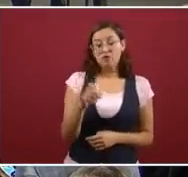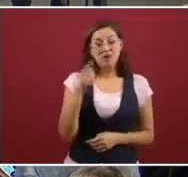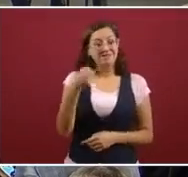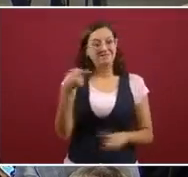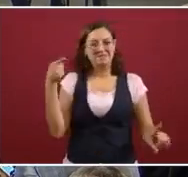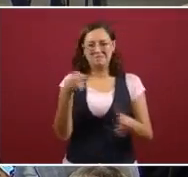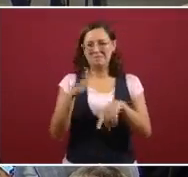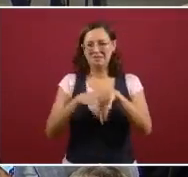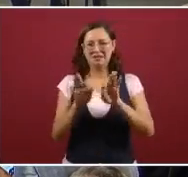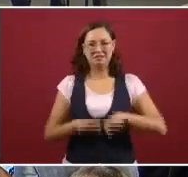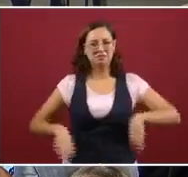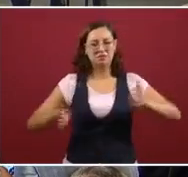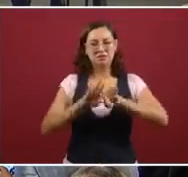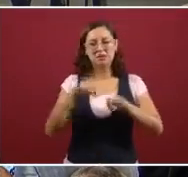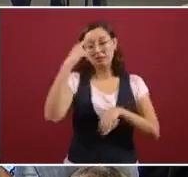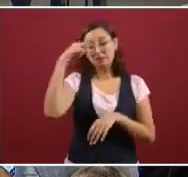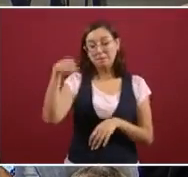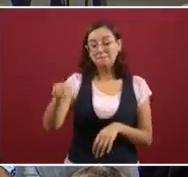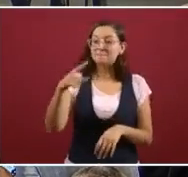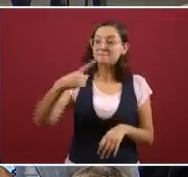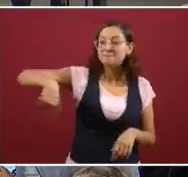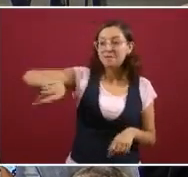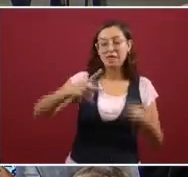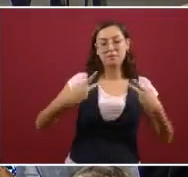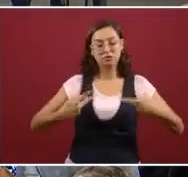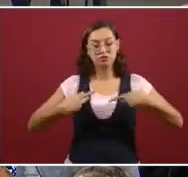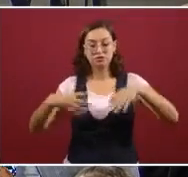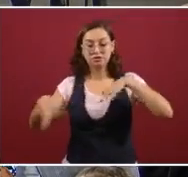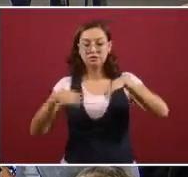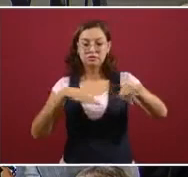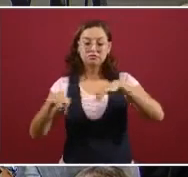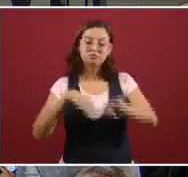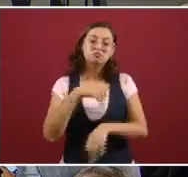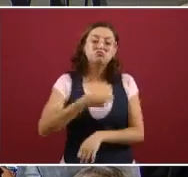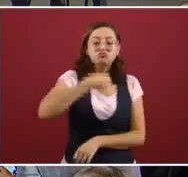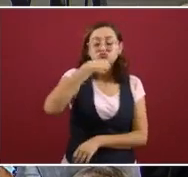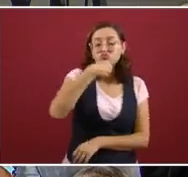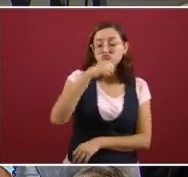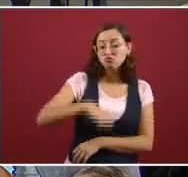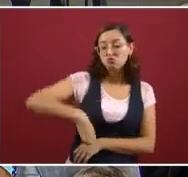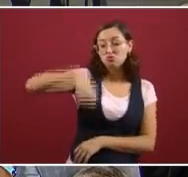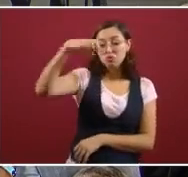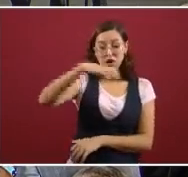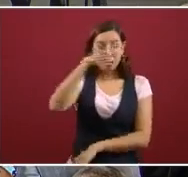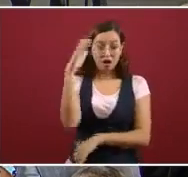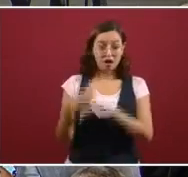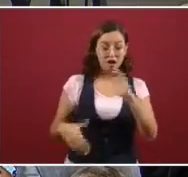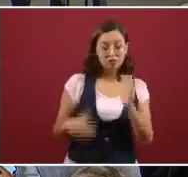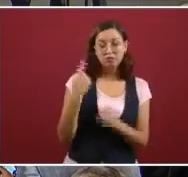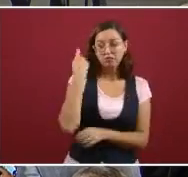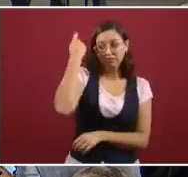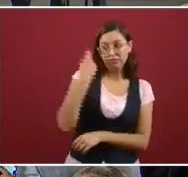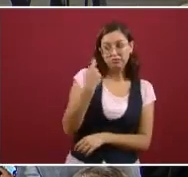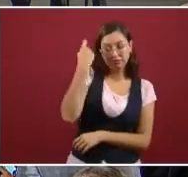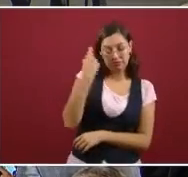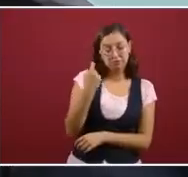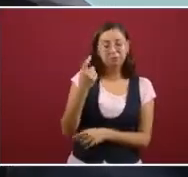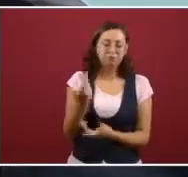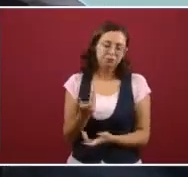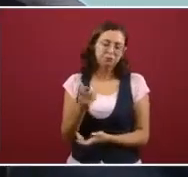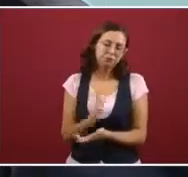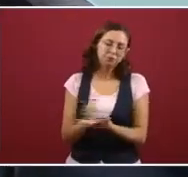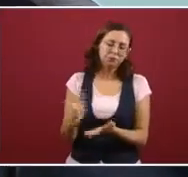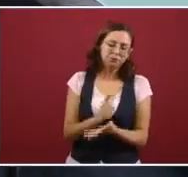cual garantizamos un retiro digno para los trabajadores mexicanos, pero no es nada más esa su única función, tiene implicaciones